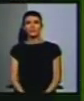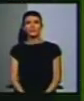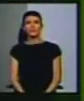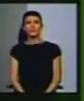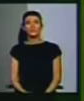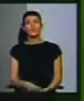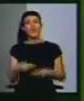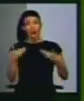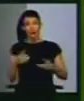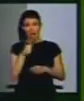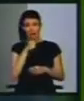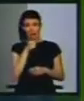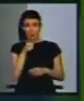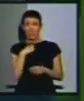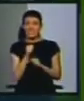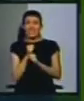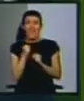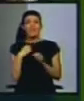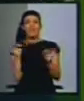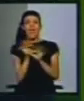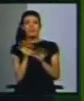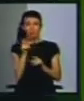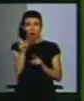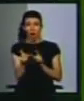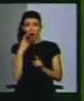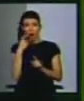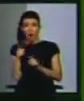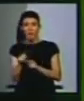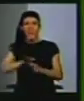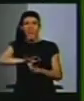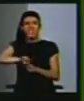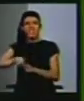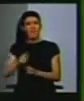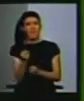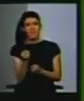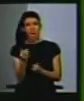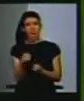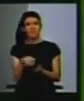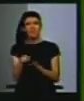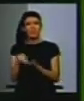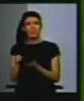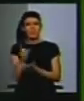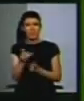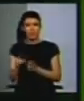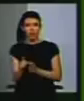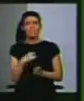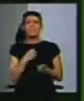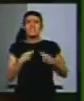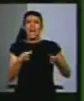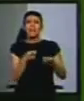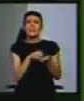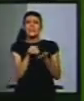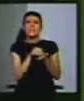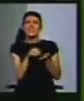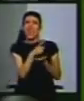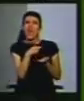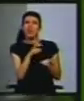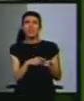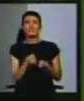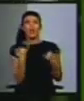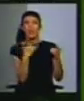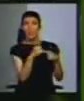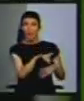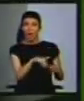En Ahora Reportajes, la increíble explicación del hombre que estafó a decenas de personas y se gastó cientos de millones en el juego.